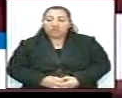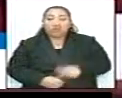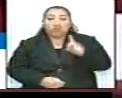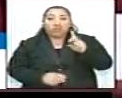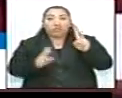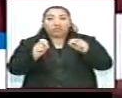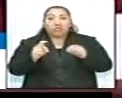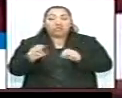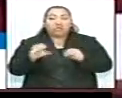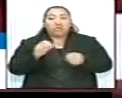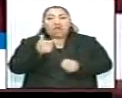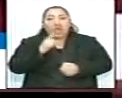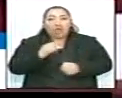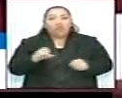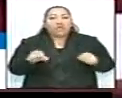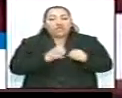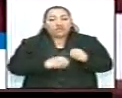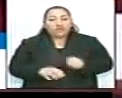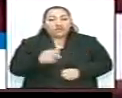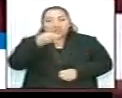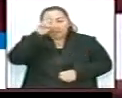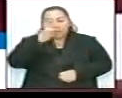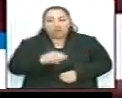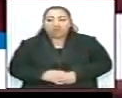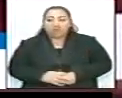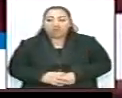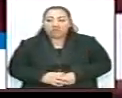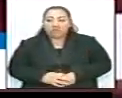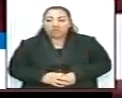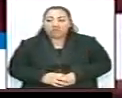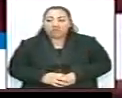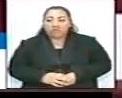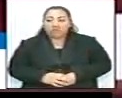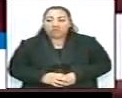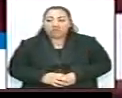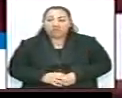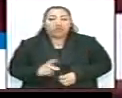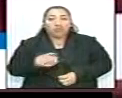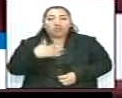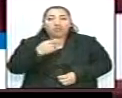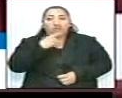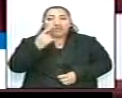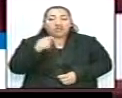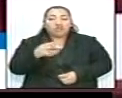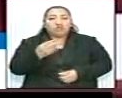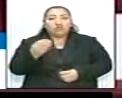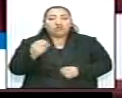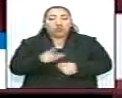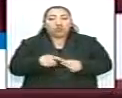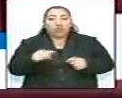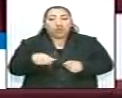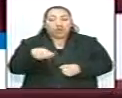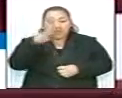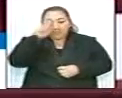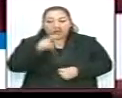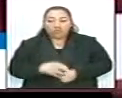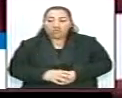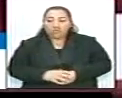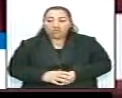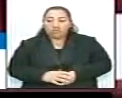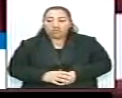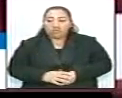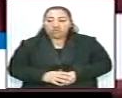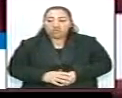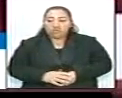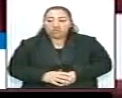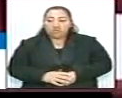de agua y desagüe en el país. No es justo que a estas alturas del tiempo en muchos lugares de nuestro país.